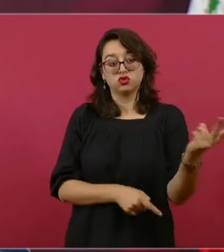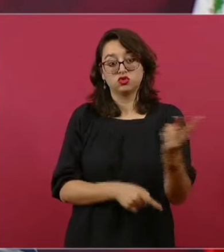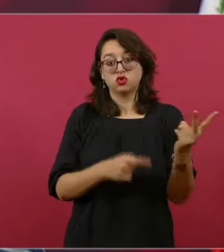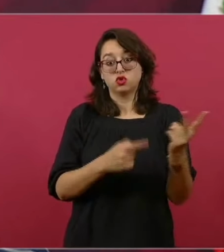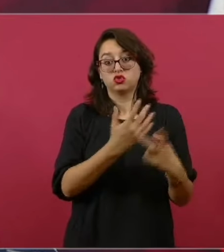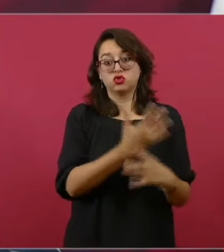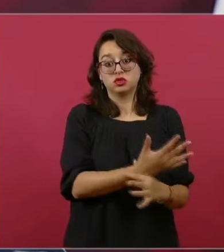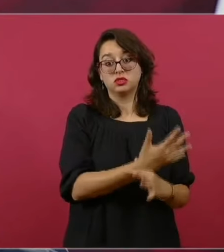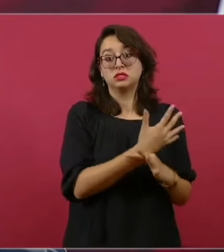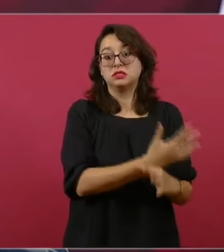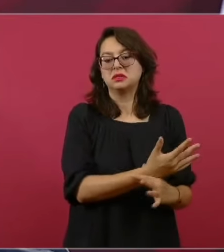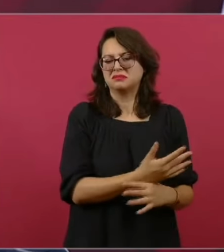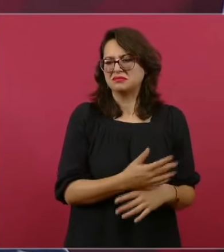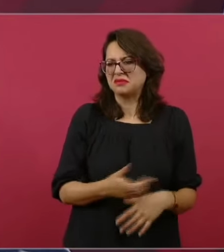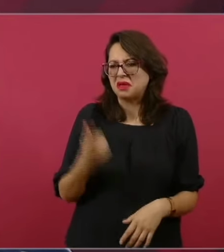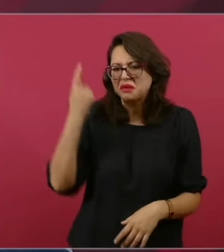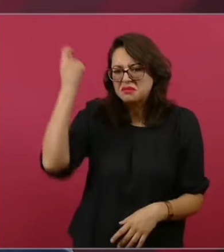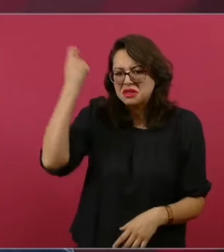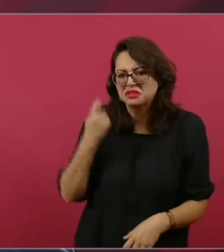muy activa, ¿no?,